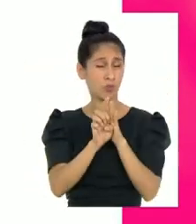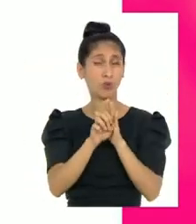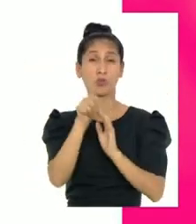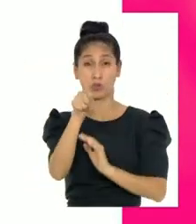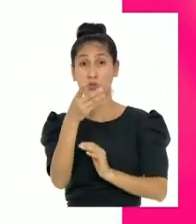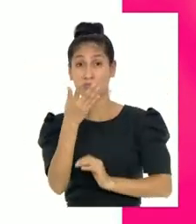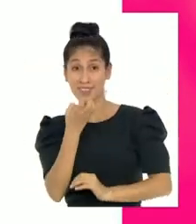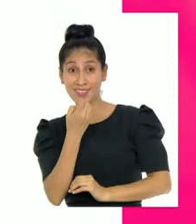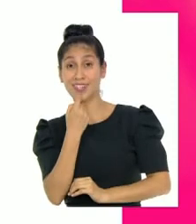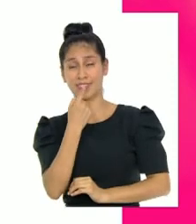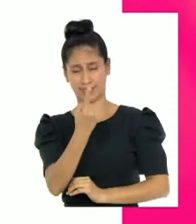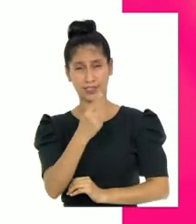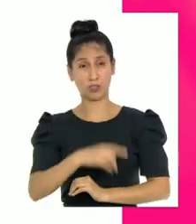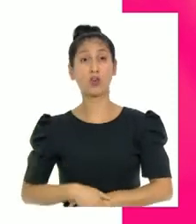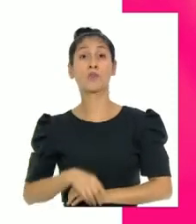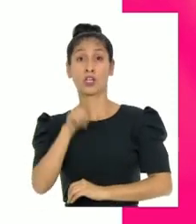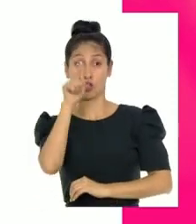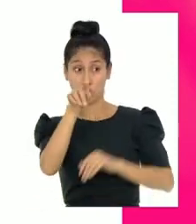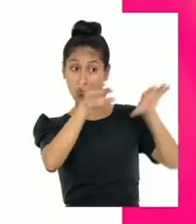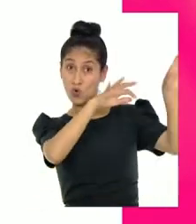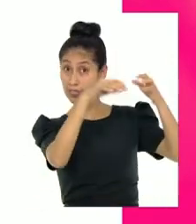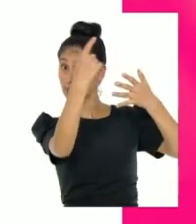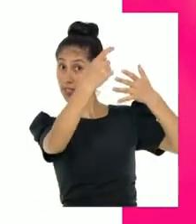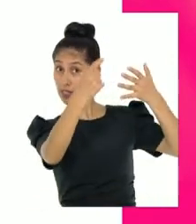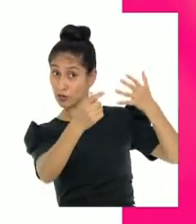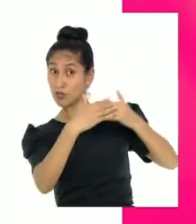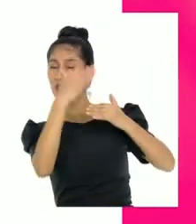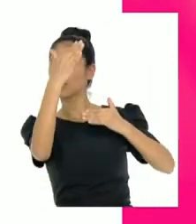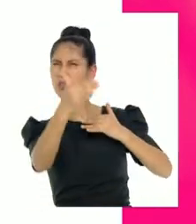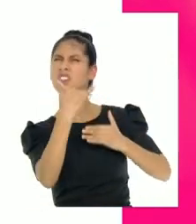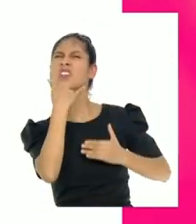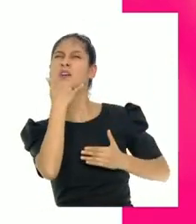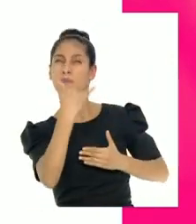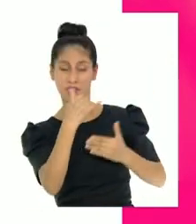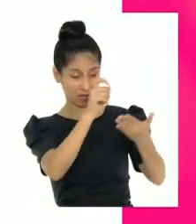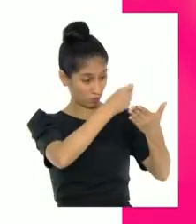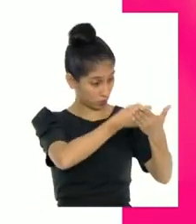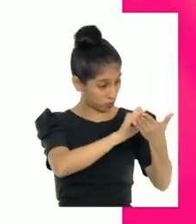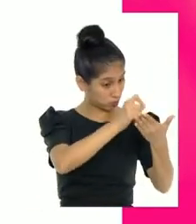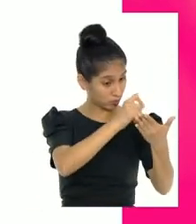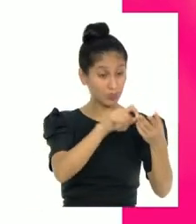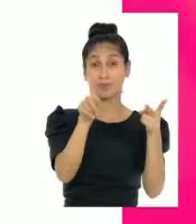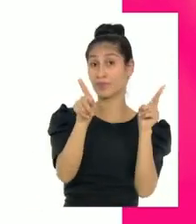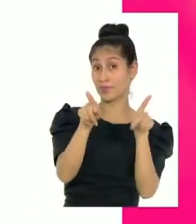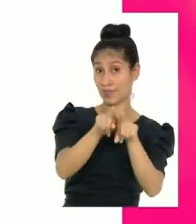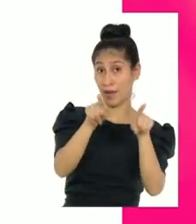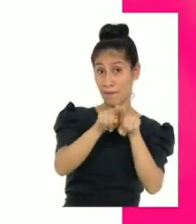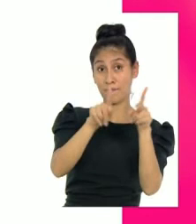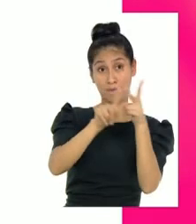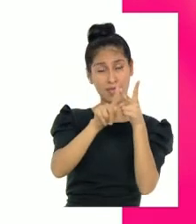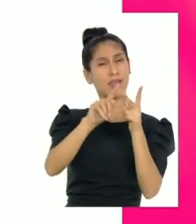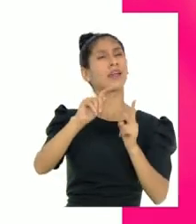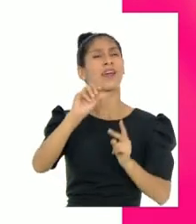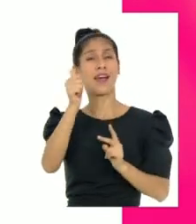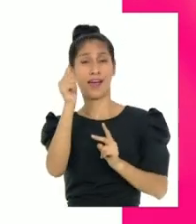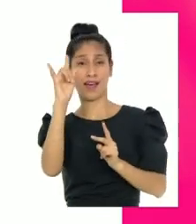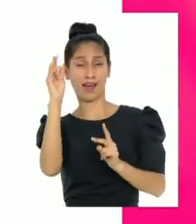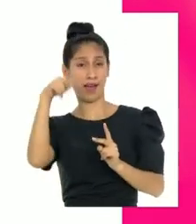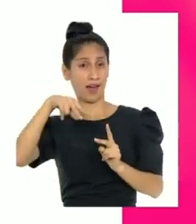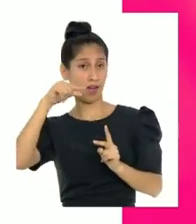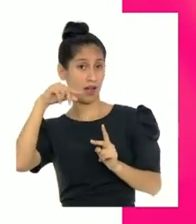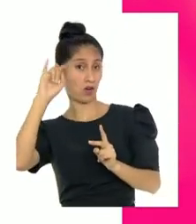alguna consecuencia relacionada a la oración anterior. También el conector, aunque, para presentar ideas